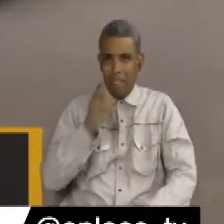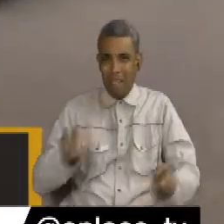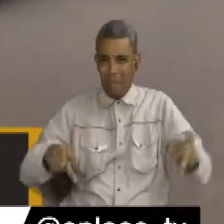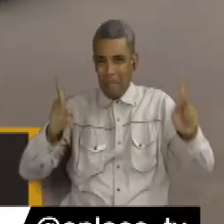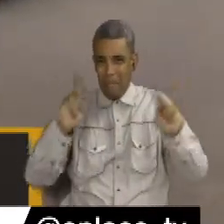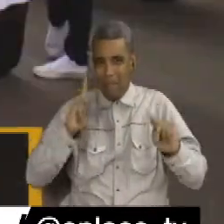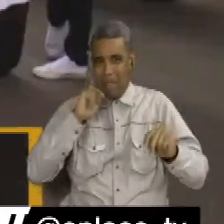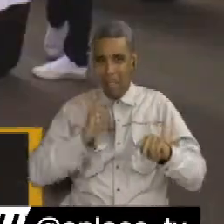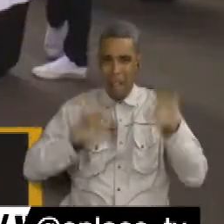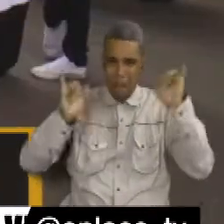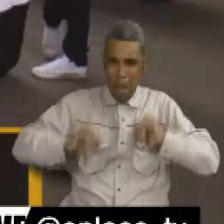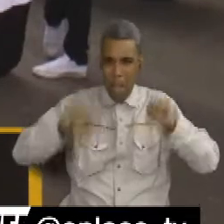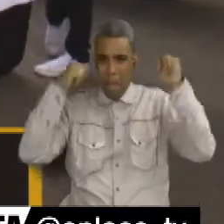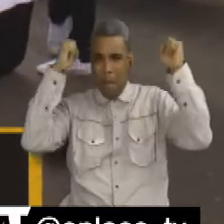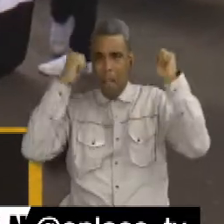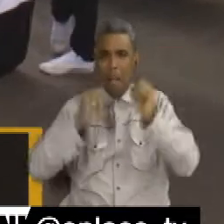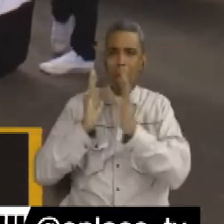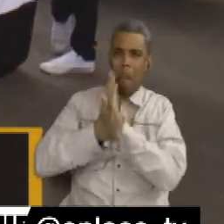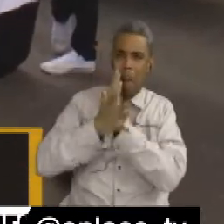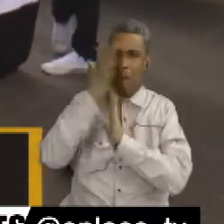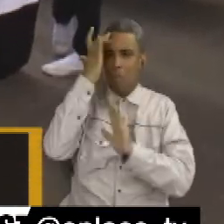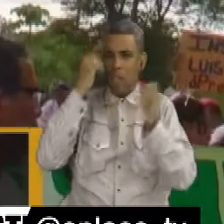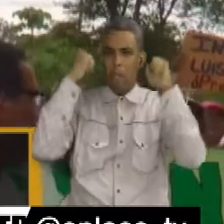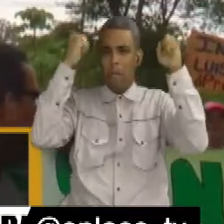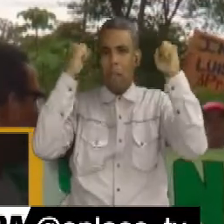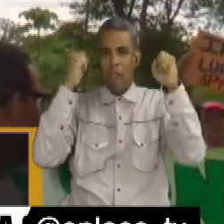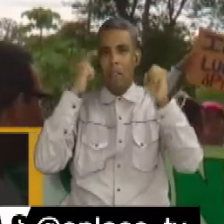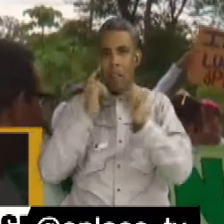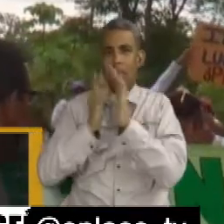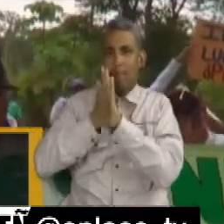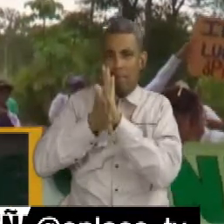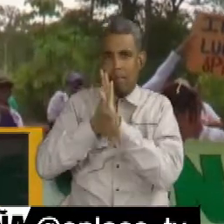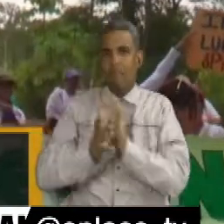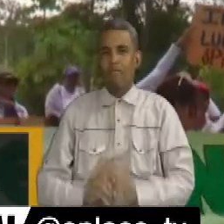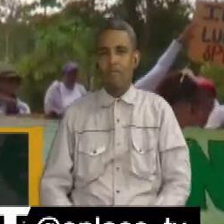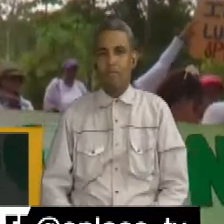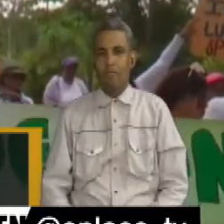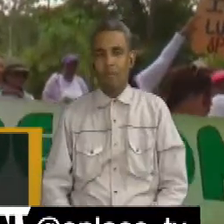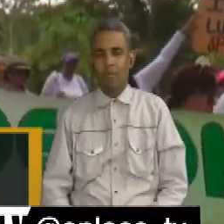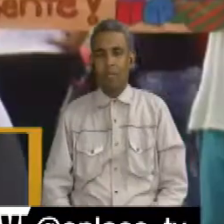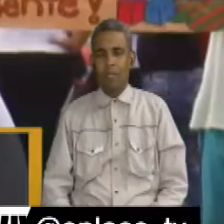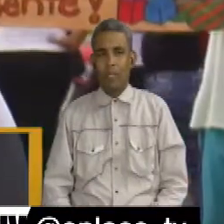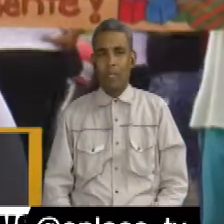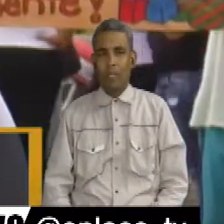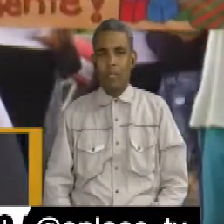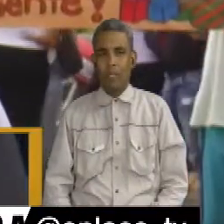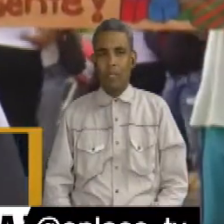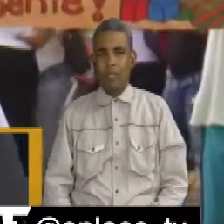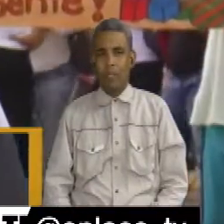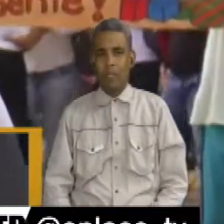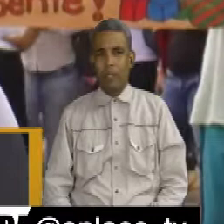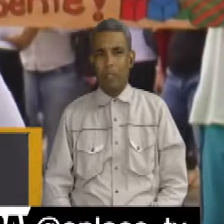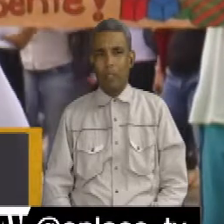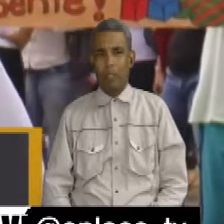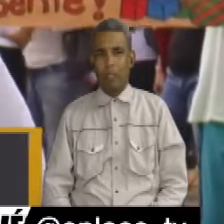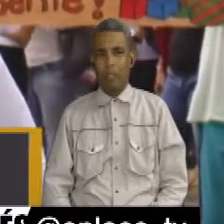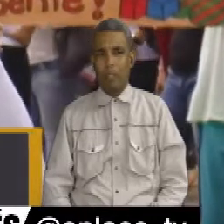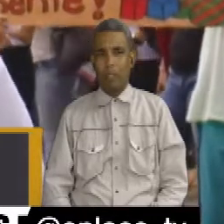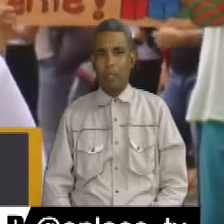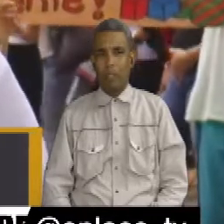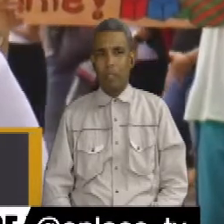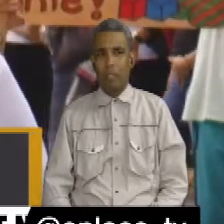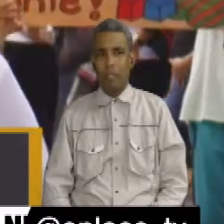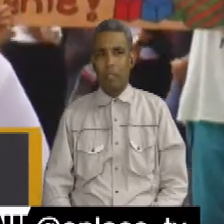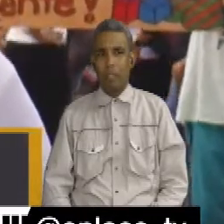Yondó, llevando su mensaje del por qué protestan a los conductores que por allí circulan. El mensaje de nosotros como docentes es